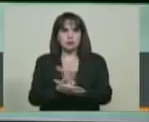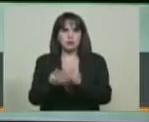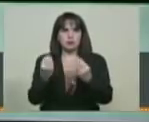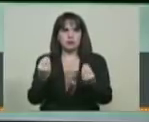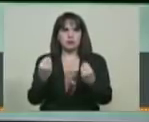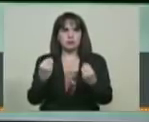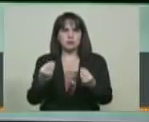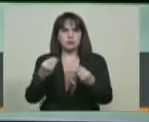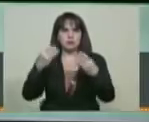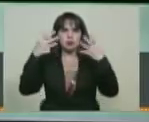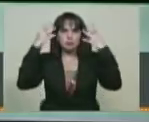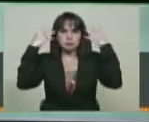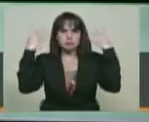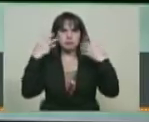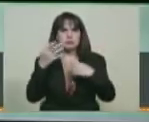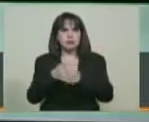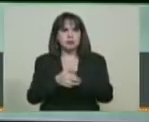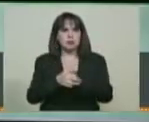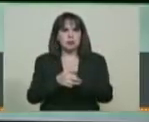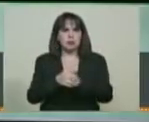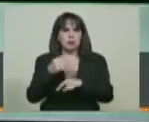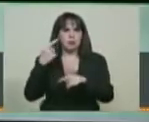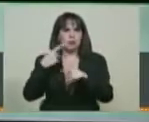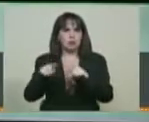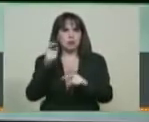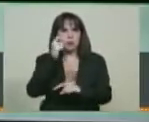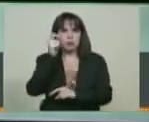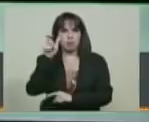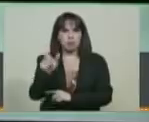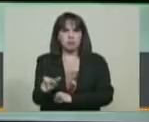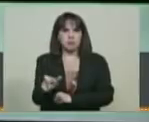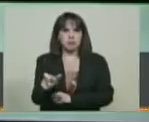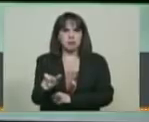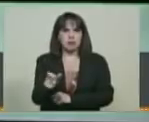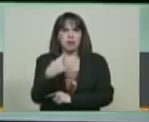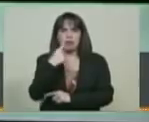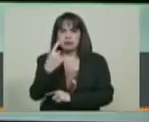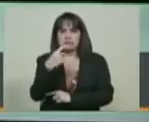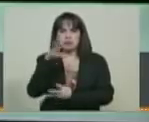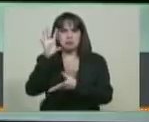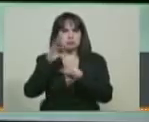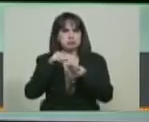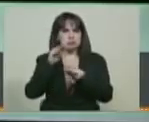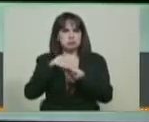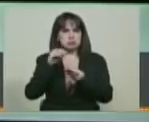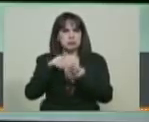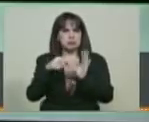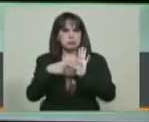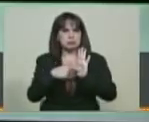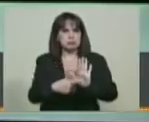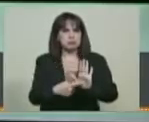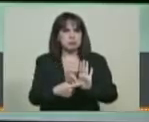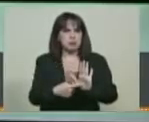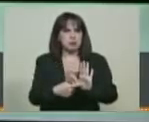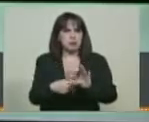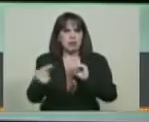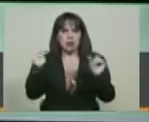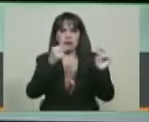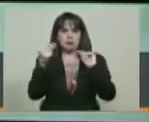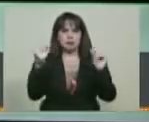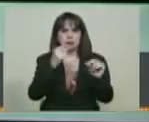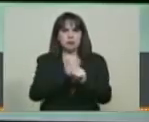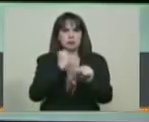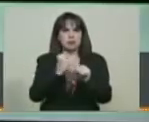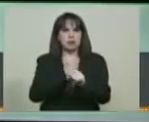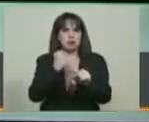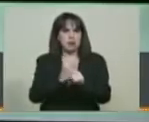periodo 2016-2017. Geraldo, me dice que tú vas a hacer un resumen de parte de las deliberaciones y del trabajo que vienen